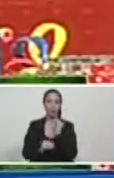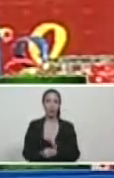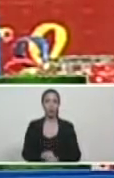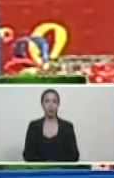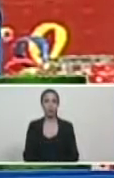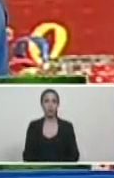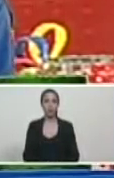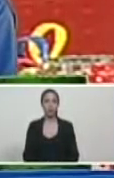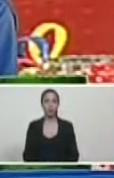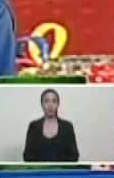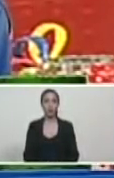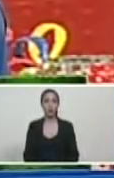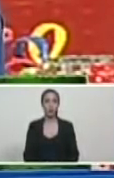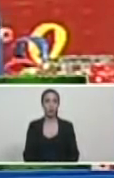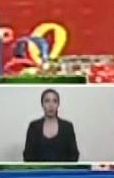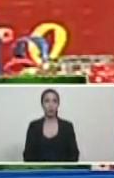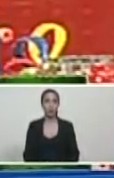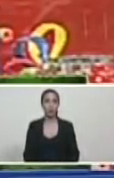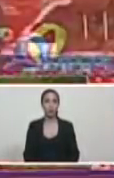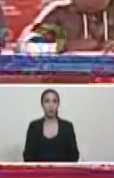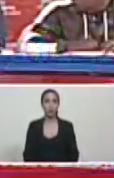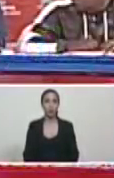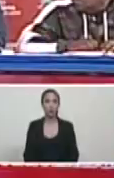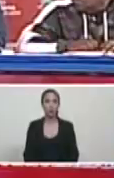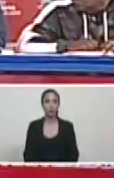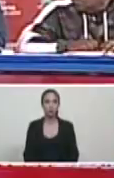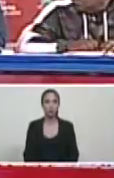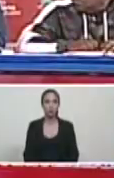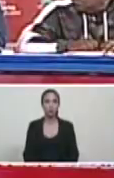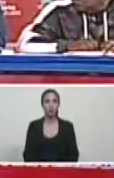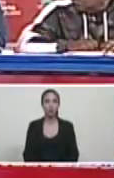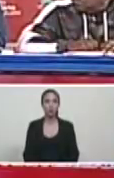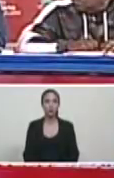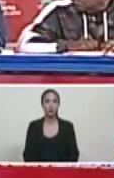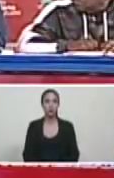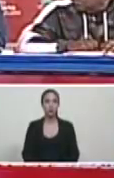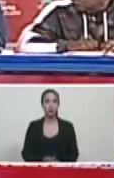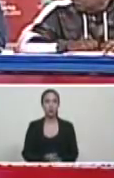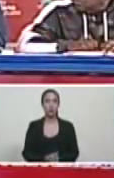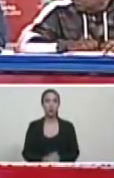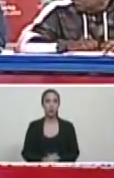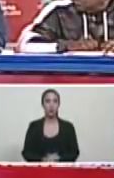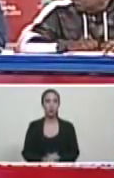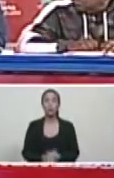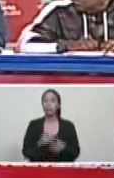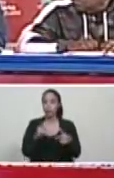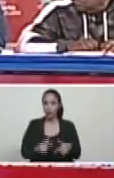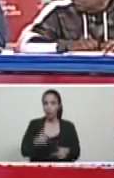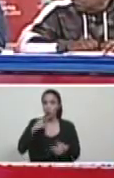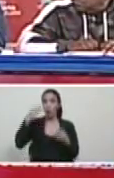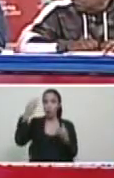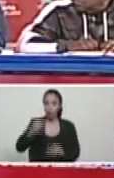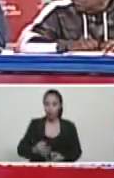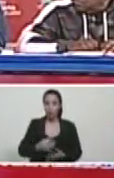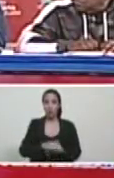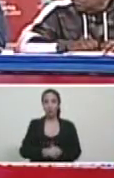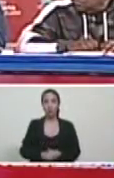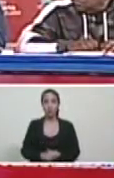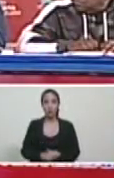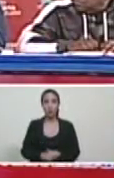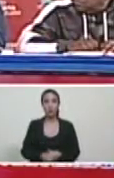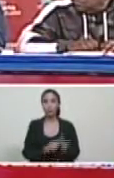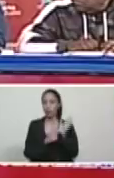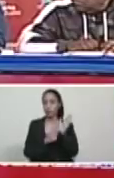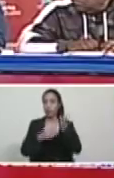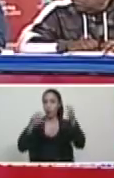recogida en este Congreso, vicepresidenta. Yo mando a publicar como decreto presidencial y asumo